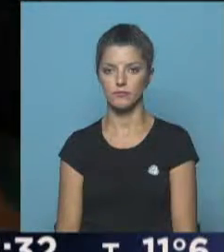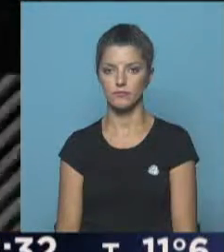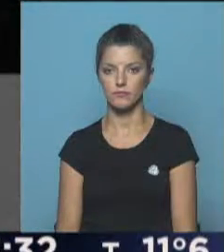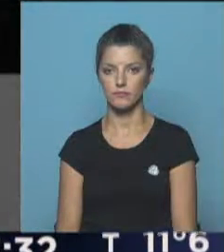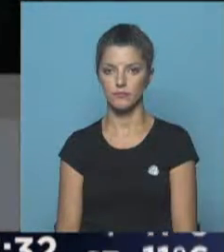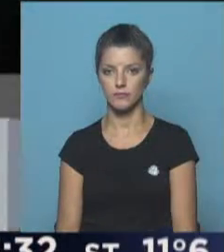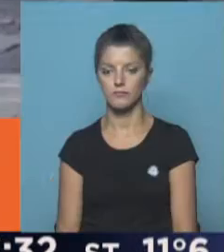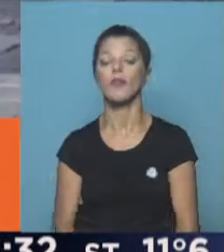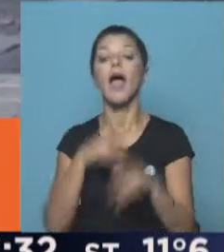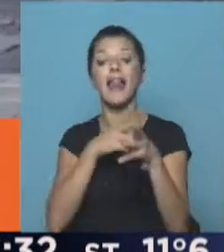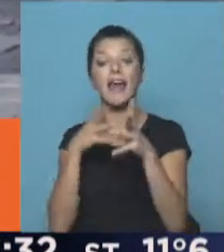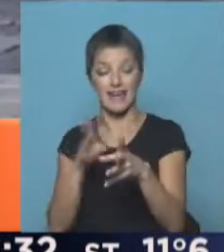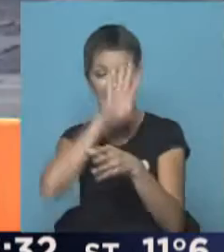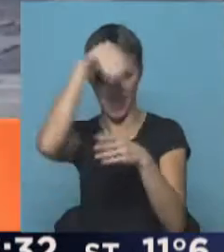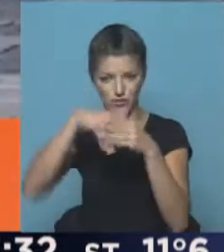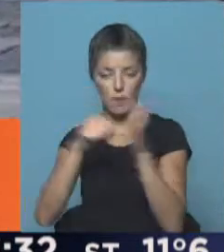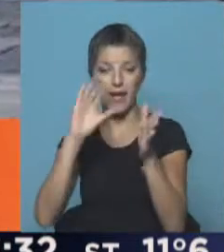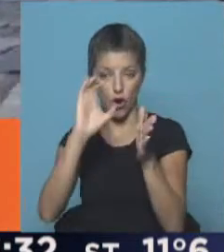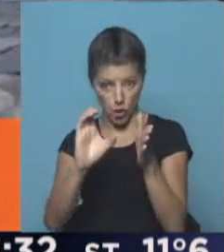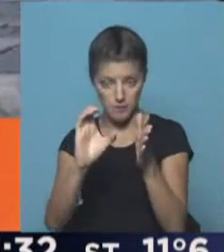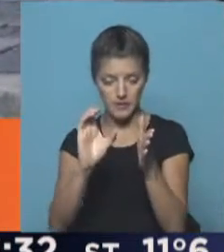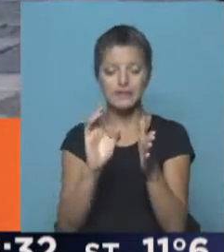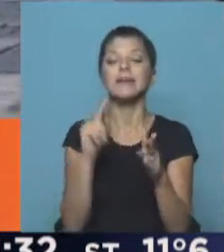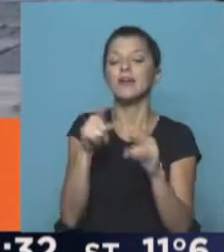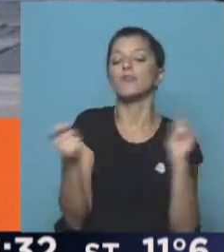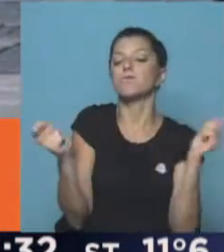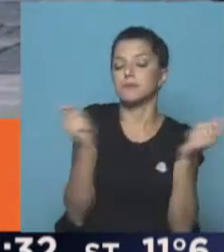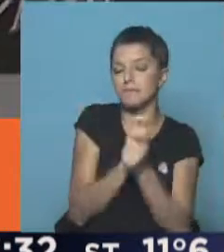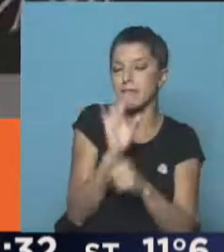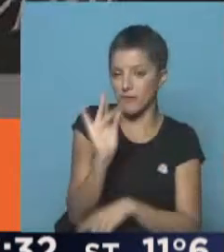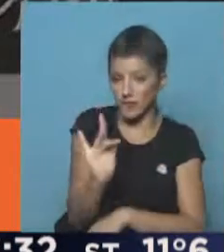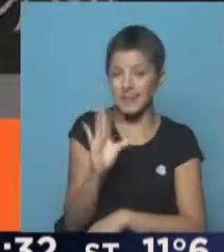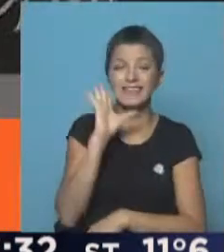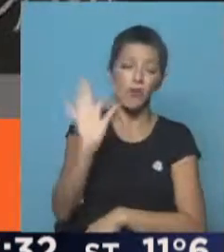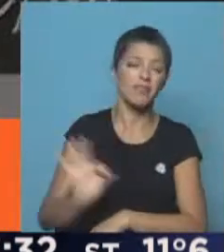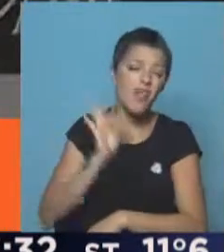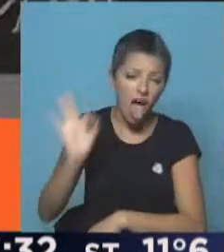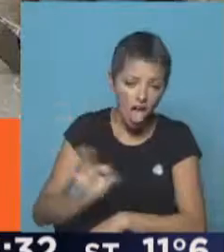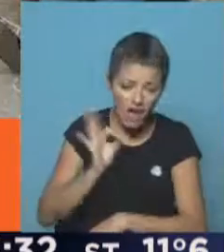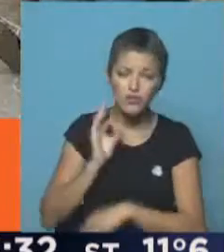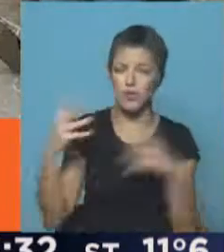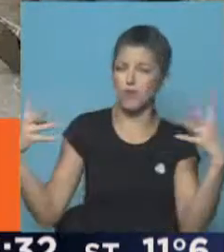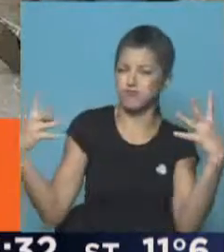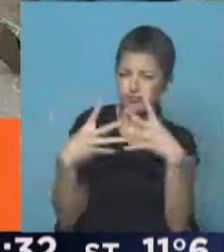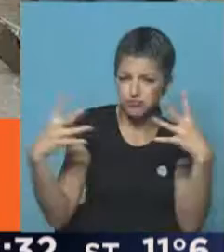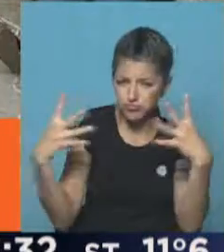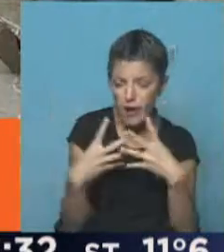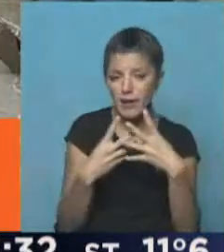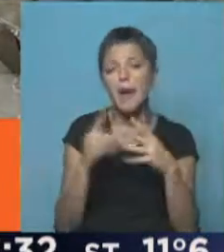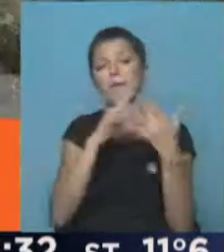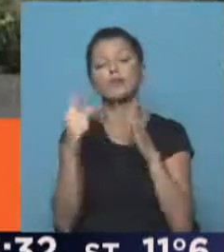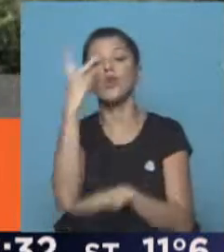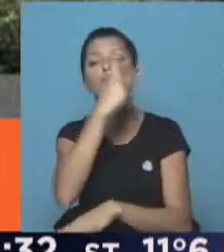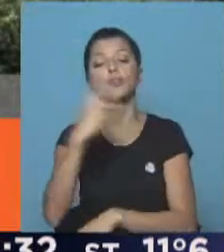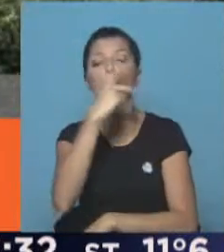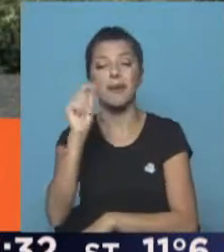El saldo de la guerra interna en Colombia será difícil de remediar. Poco más de 50 años de conflicto armado dejaron al menos